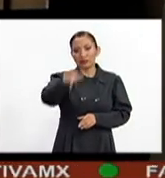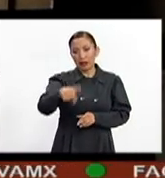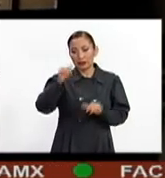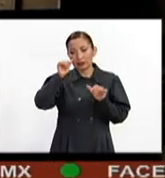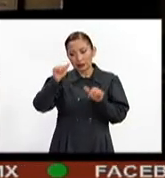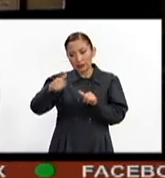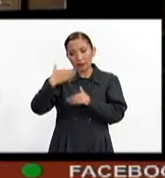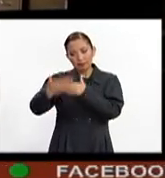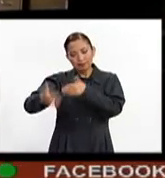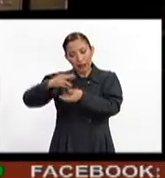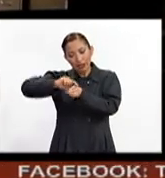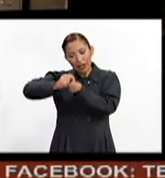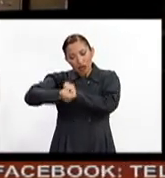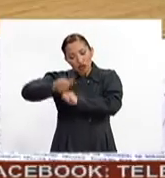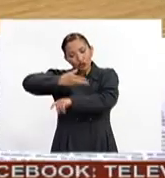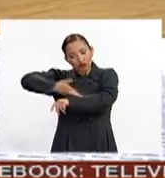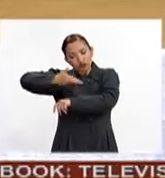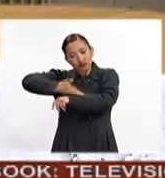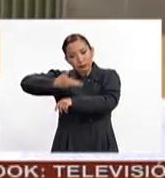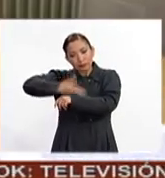a los procesos de traducción.